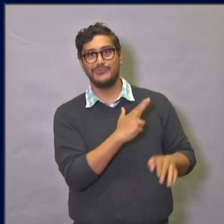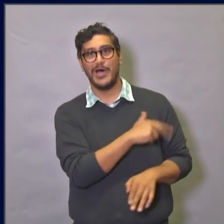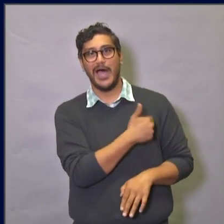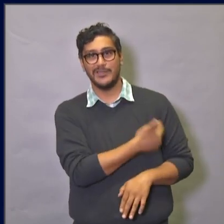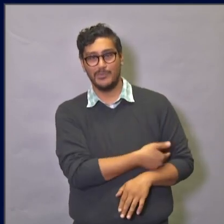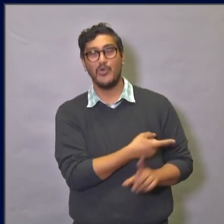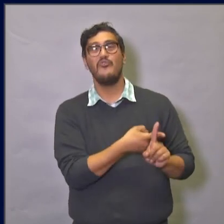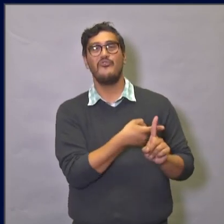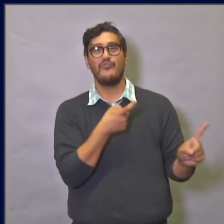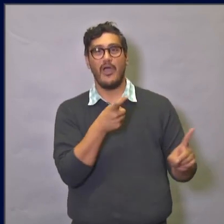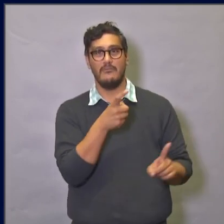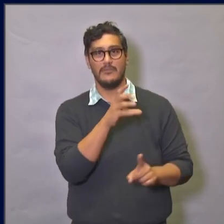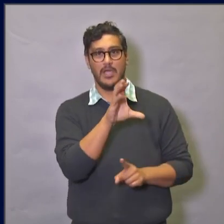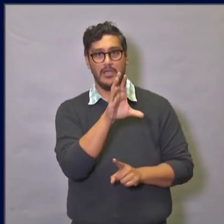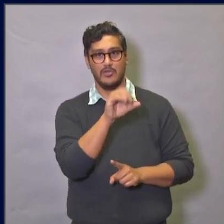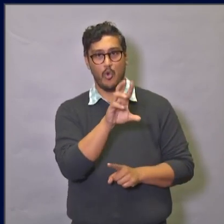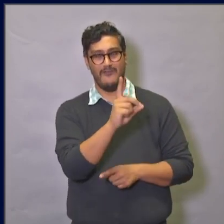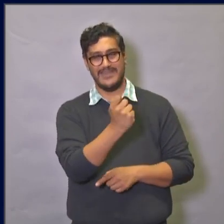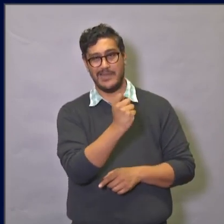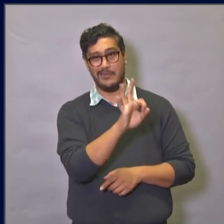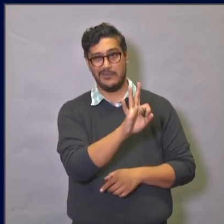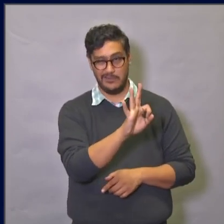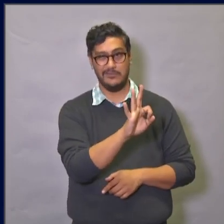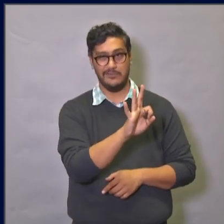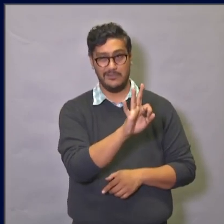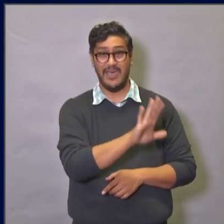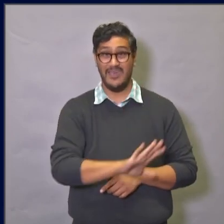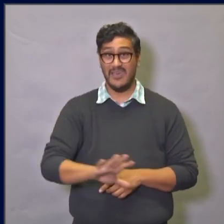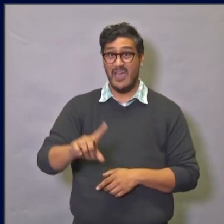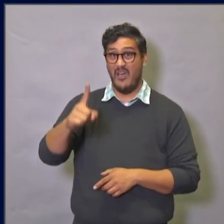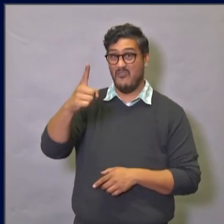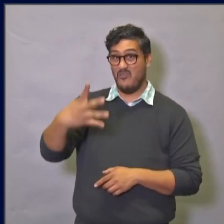virus. Aproximadamente 1/4 parte son